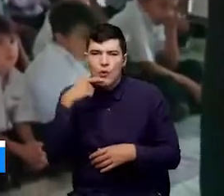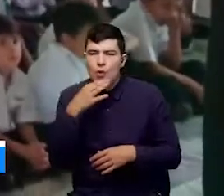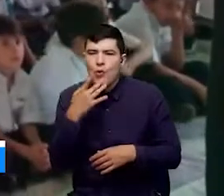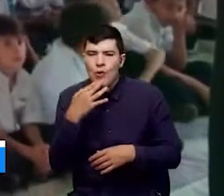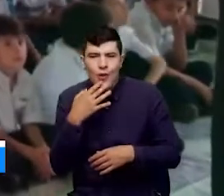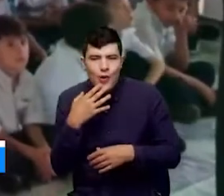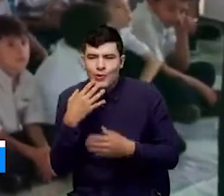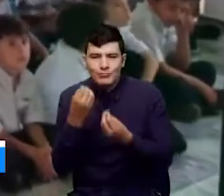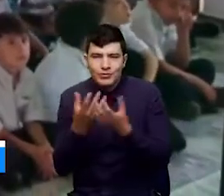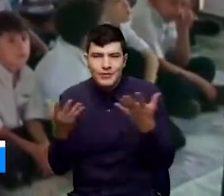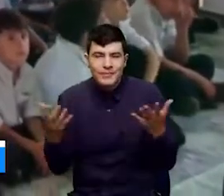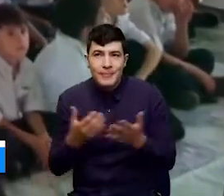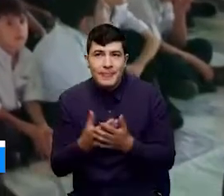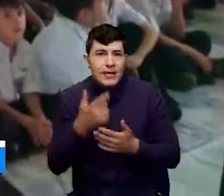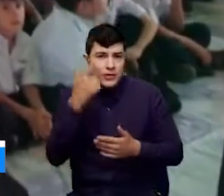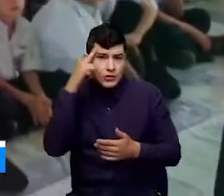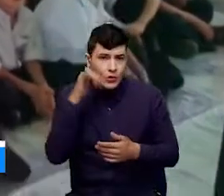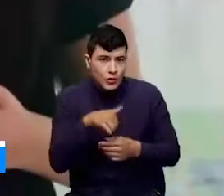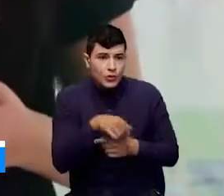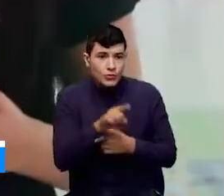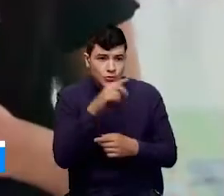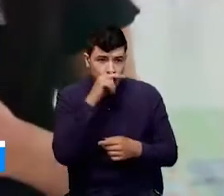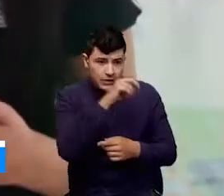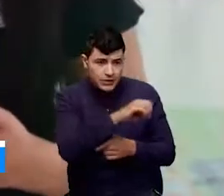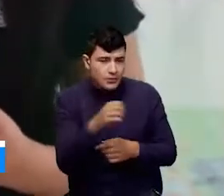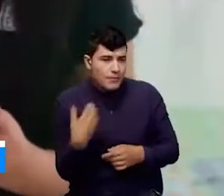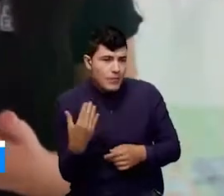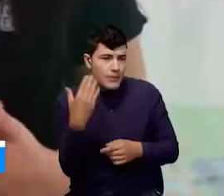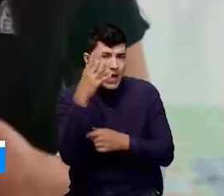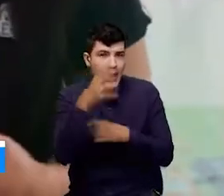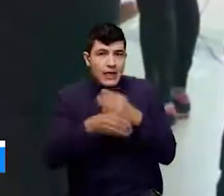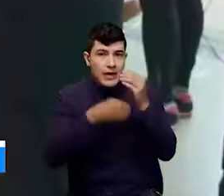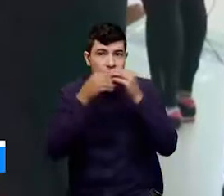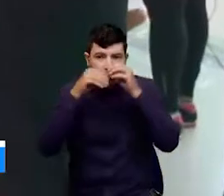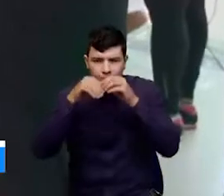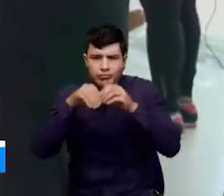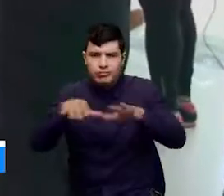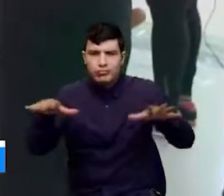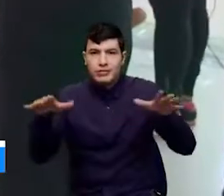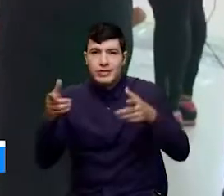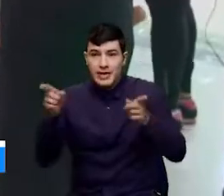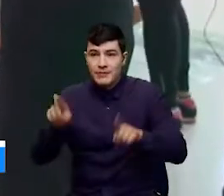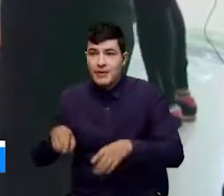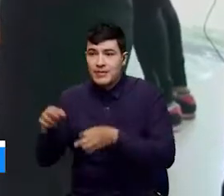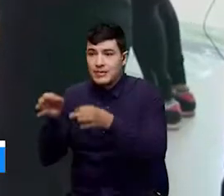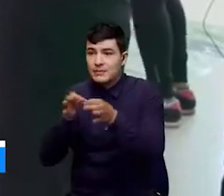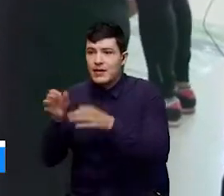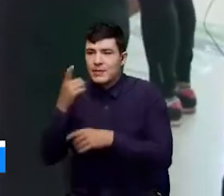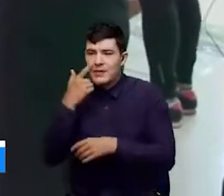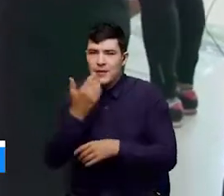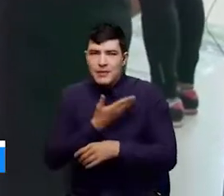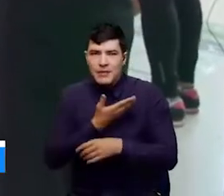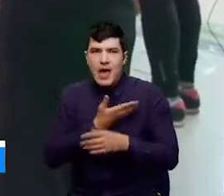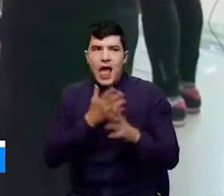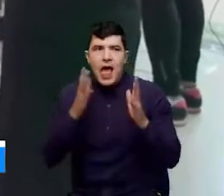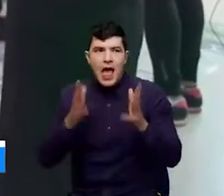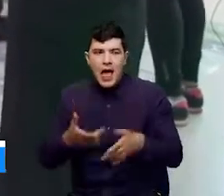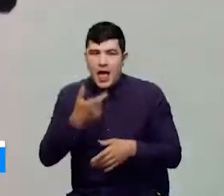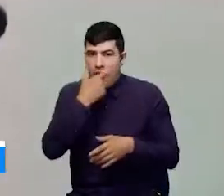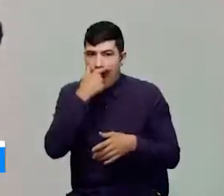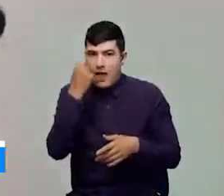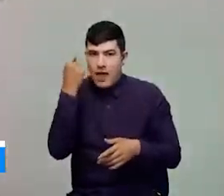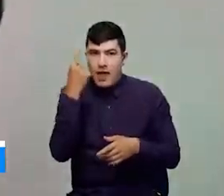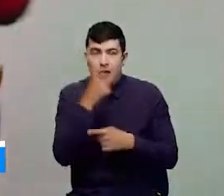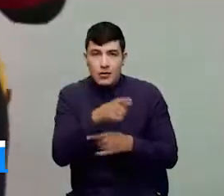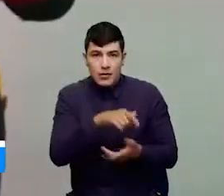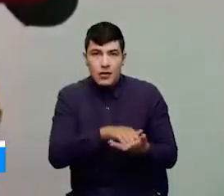les servirá a los niños para toda su vida y que también llevarán este mensaje a sus papitos. Esta campaña también llegará a las calles y avenidas donde el peatón